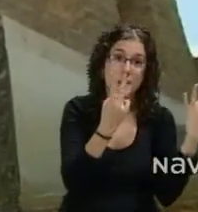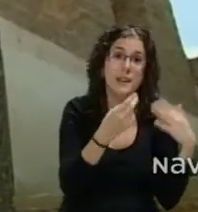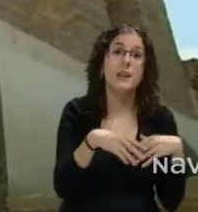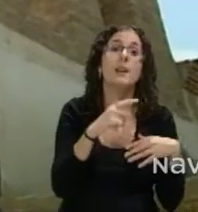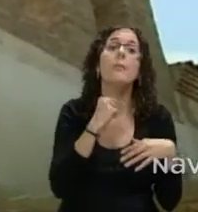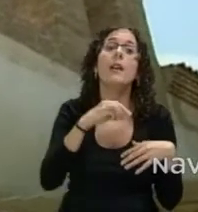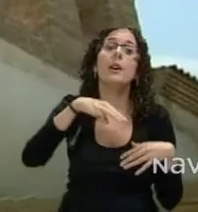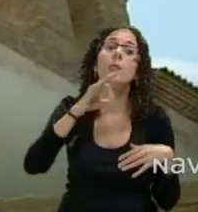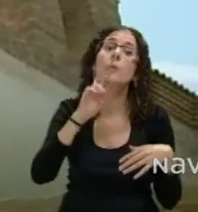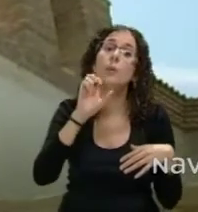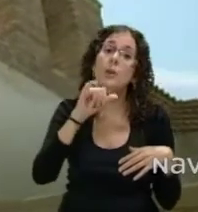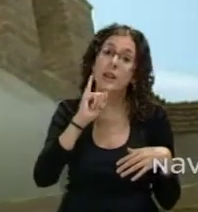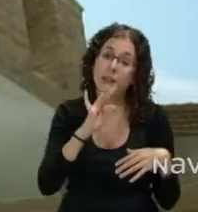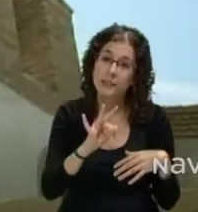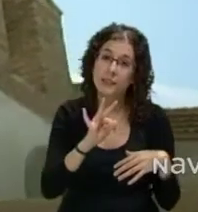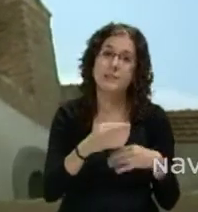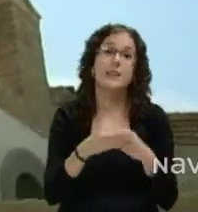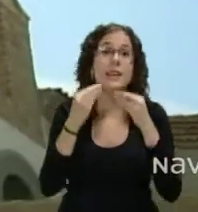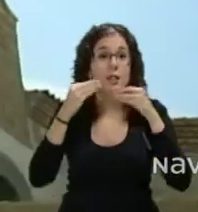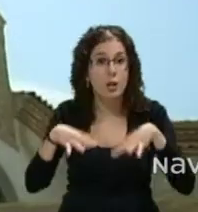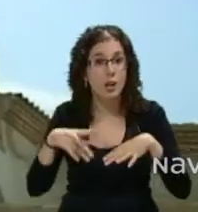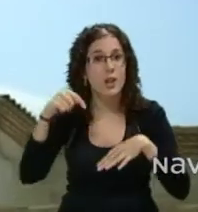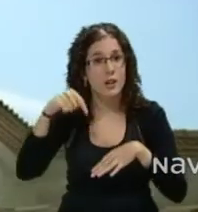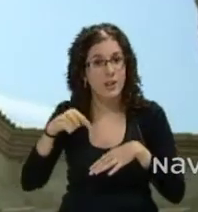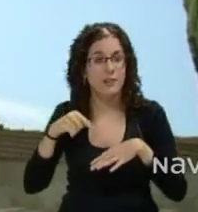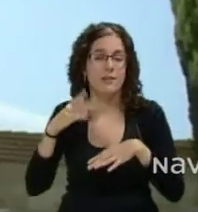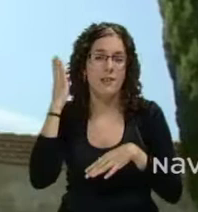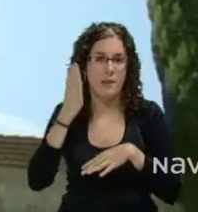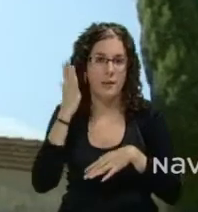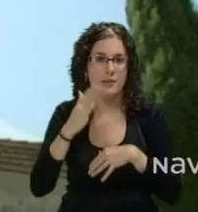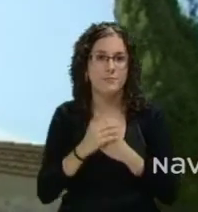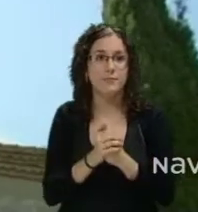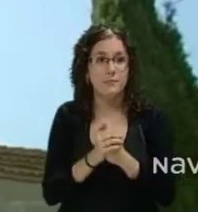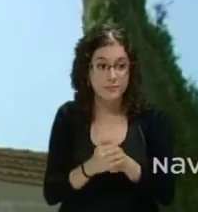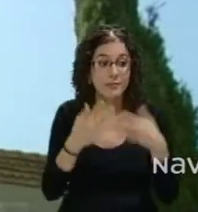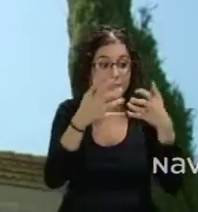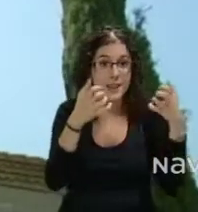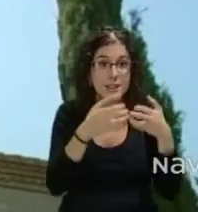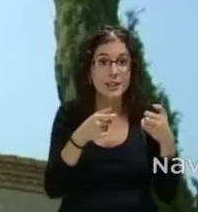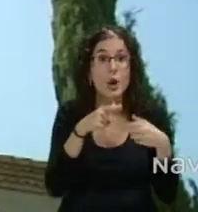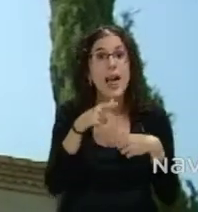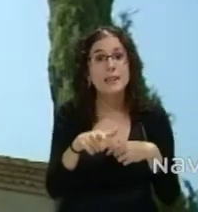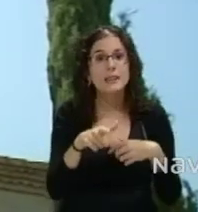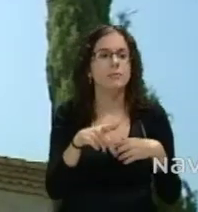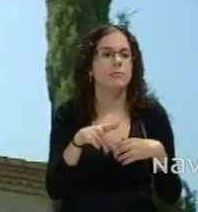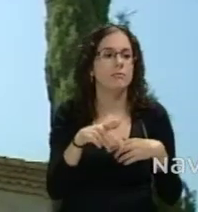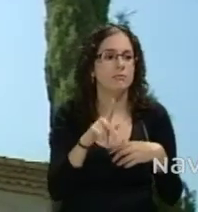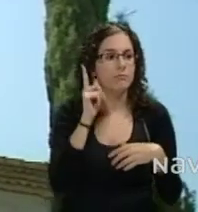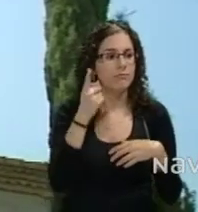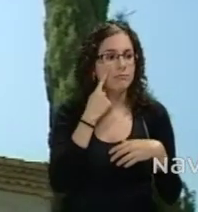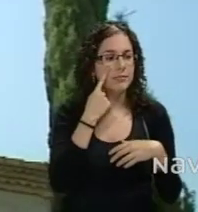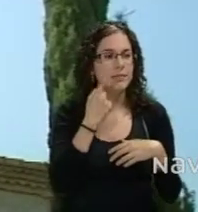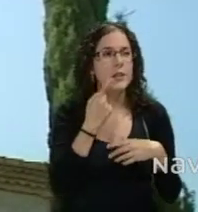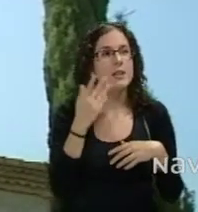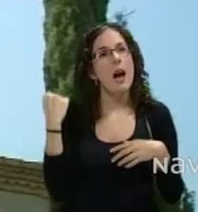para descubrir el yacimiento. Y al encontrarse esas inscripciones en latín, pues él ató cabos con otra inscripción que